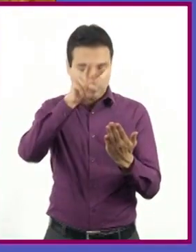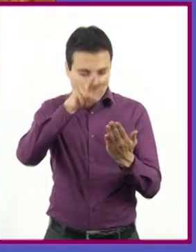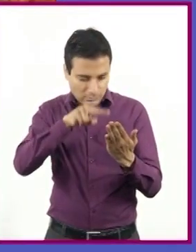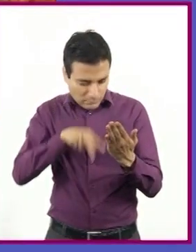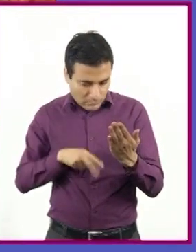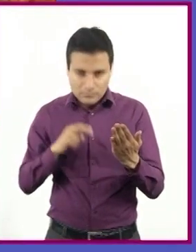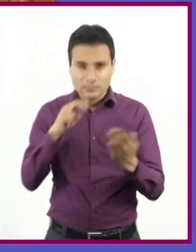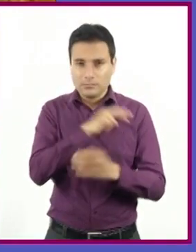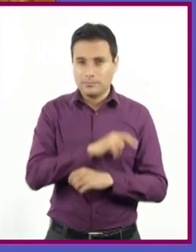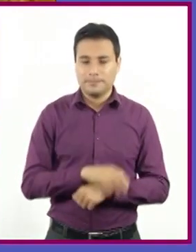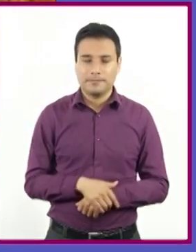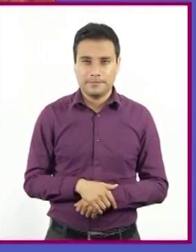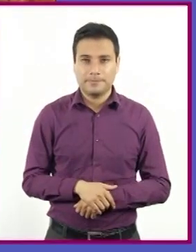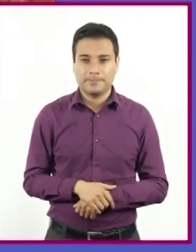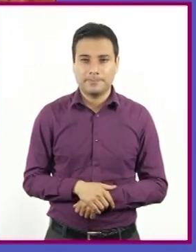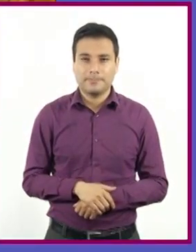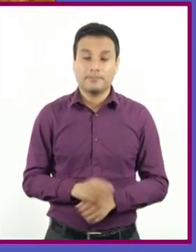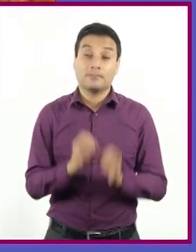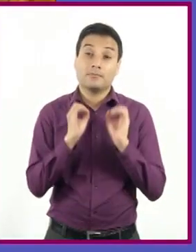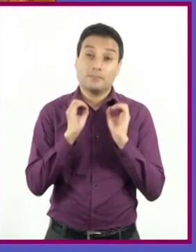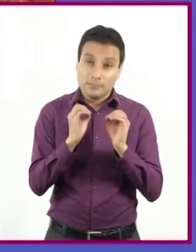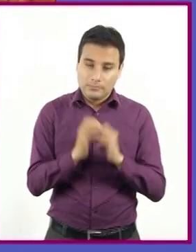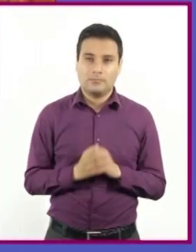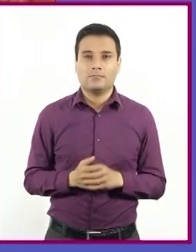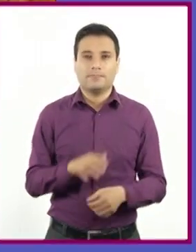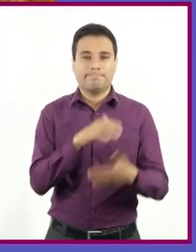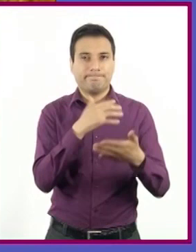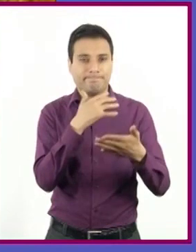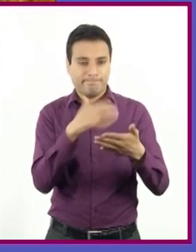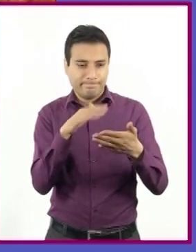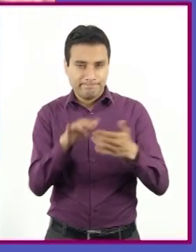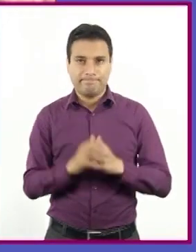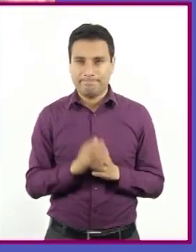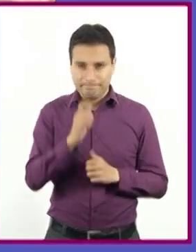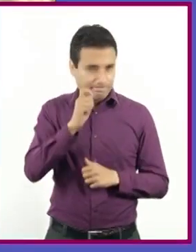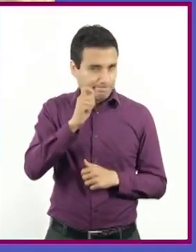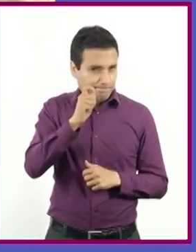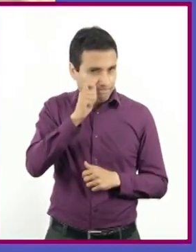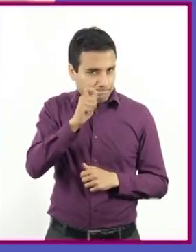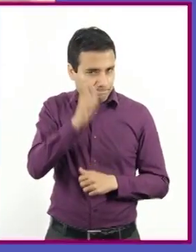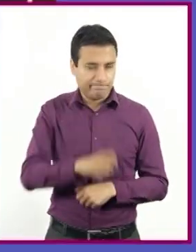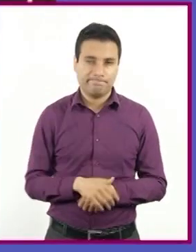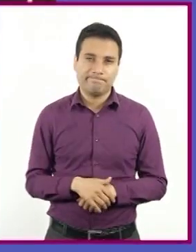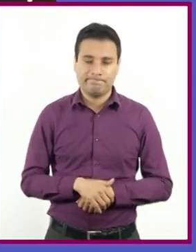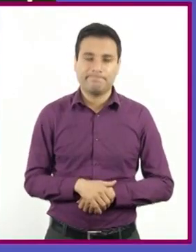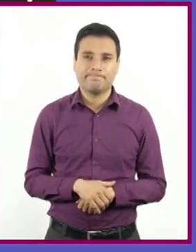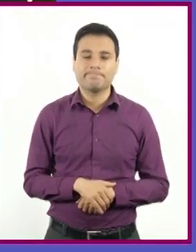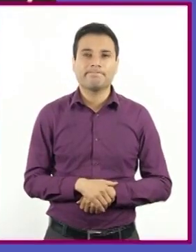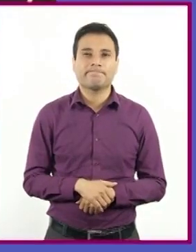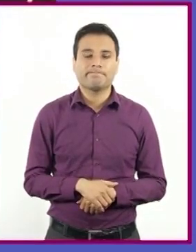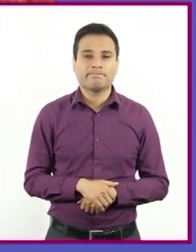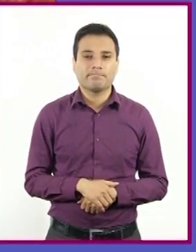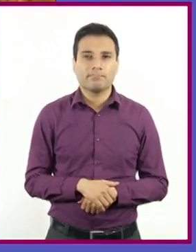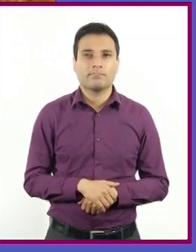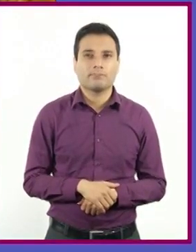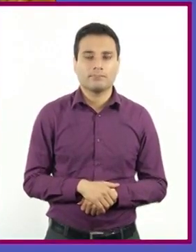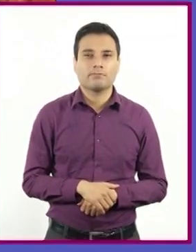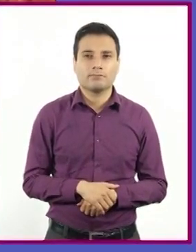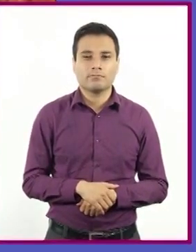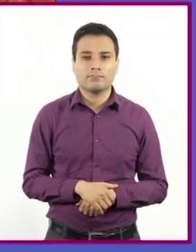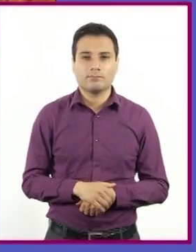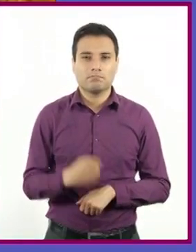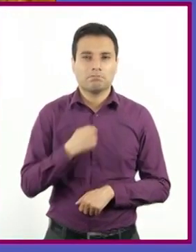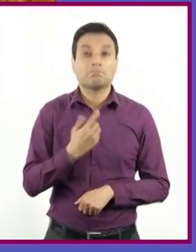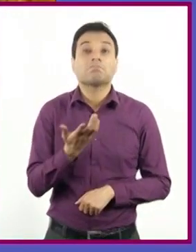información, o la lectura de exploración, con el que solo revisamos